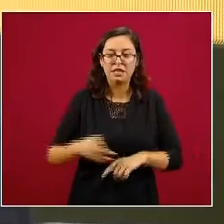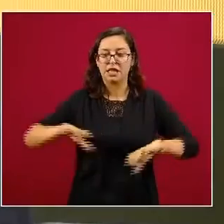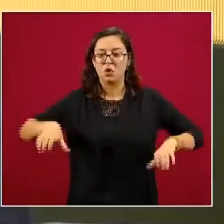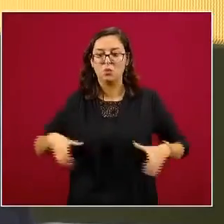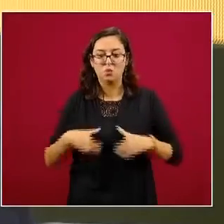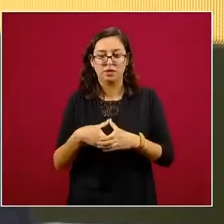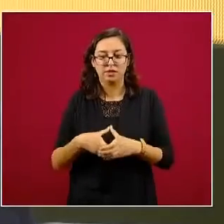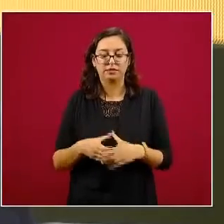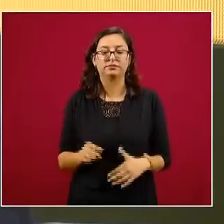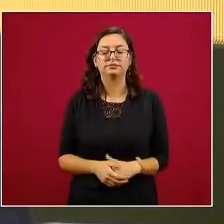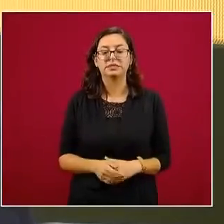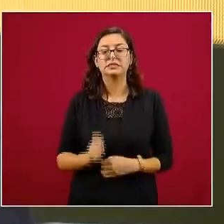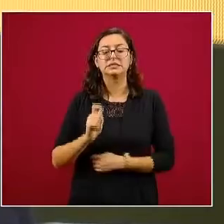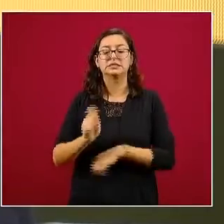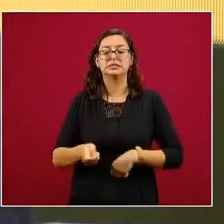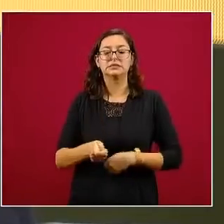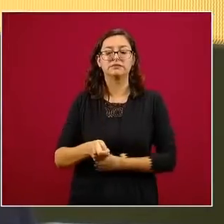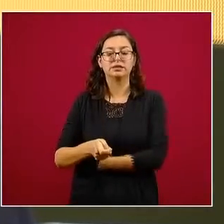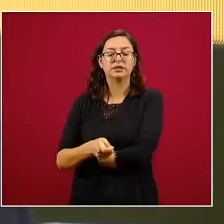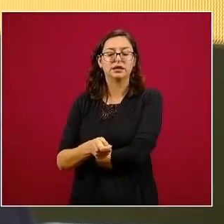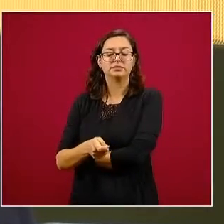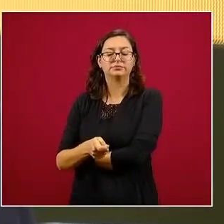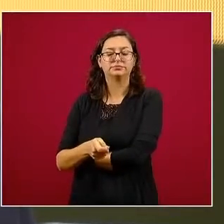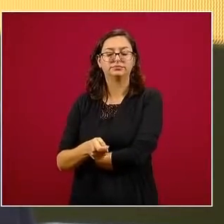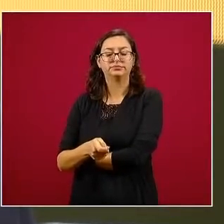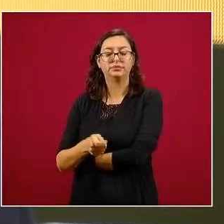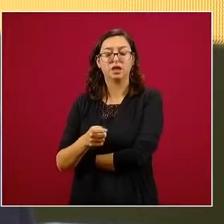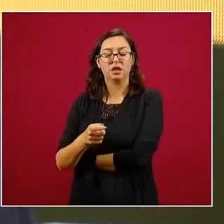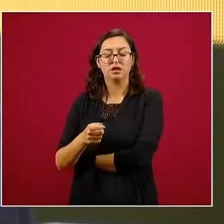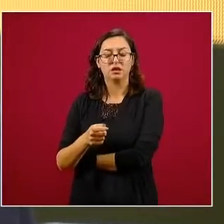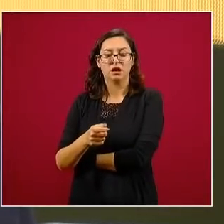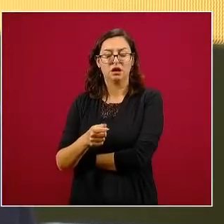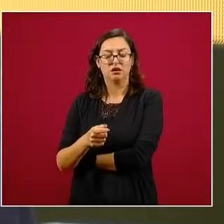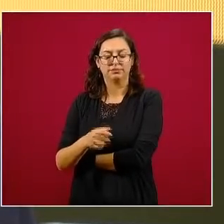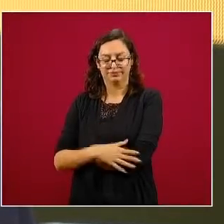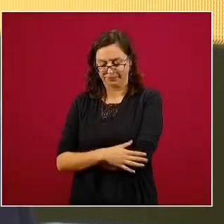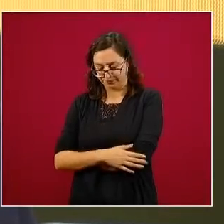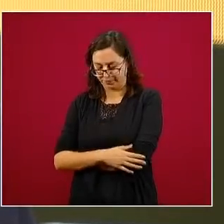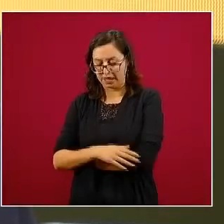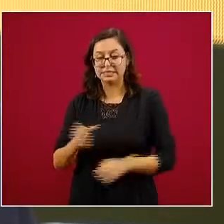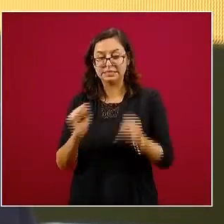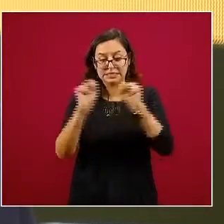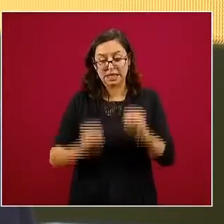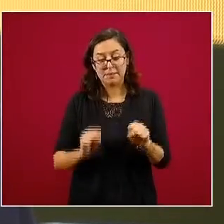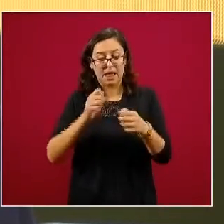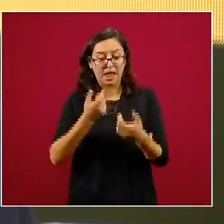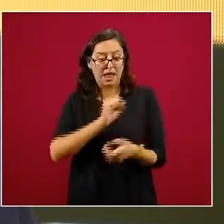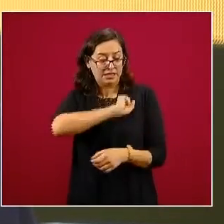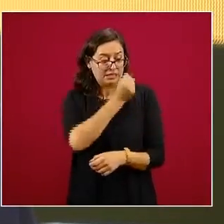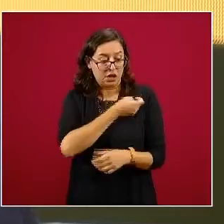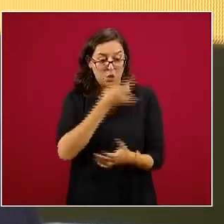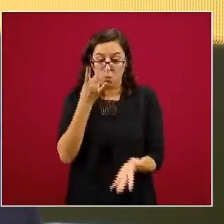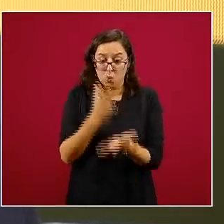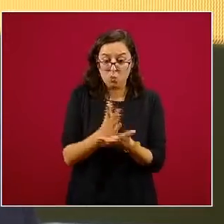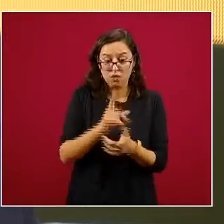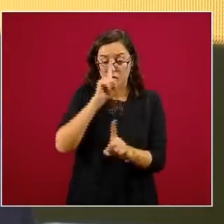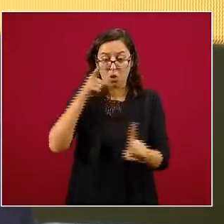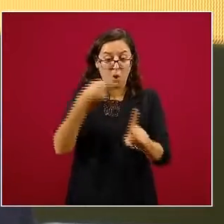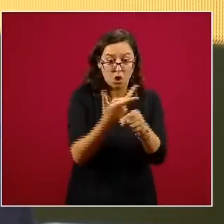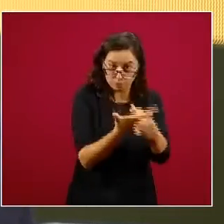de posicionar salud en todas las políticas, sería muy difícil que estos esfuerzos tengan el éxito que estamos seguros va a